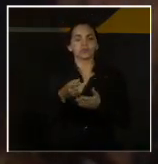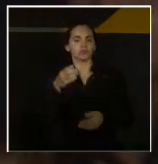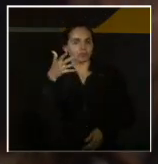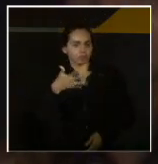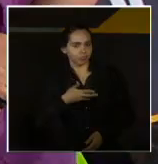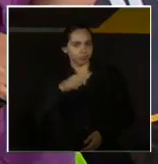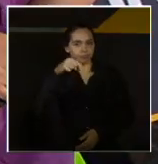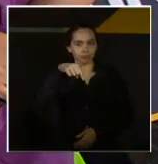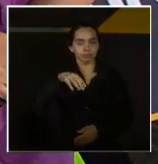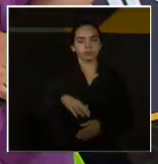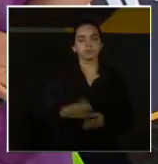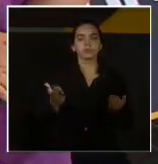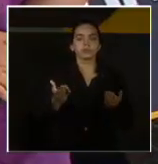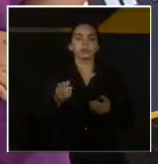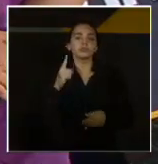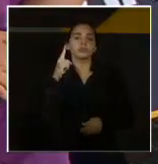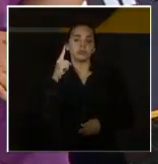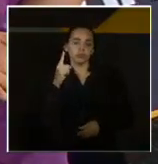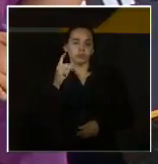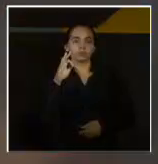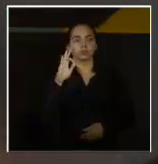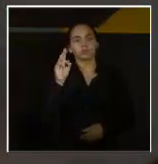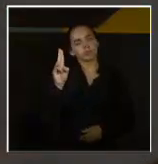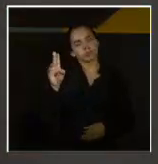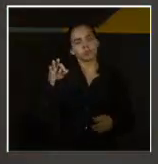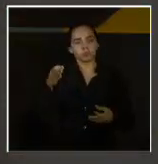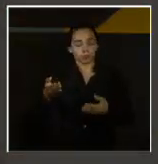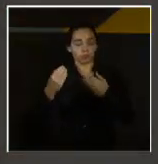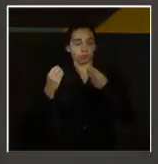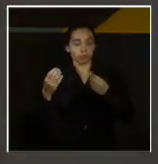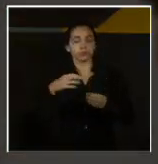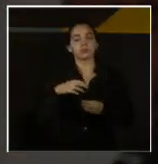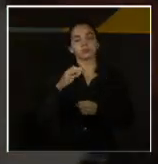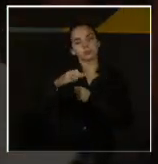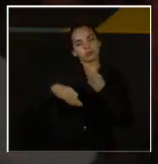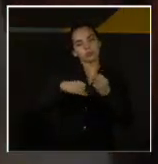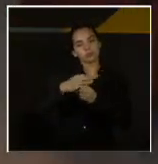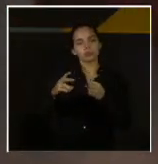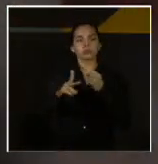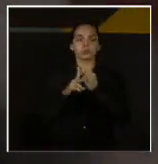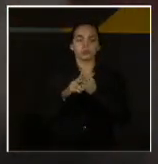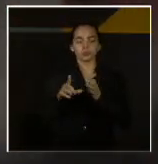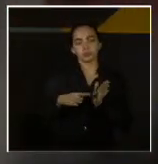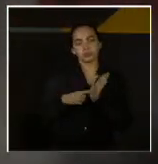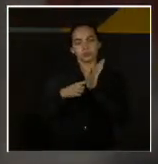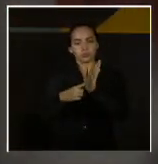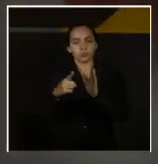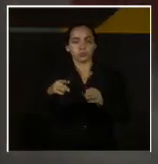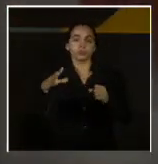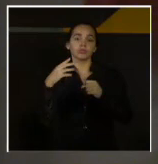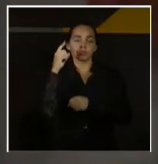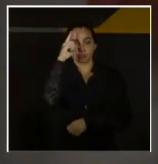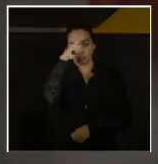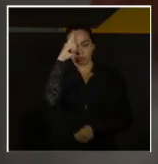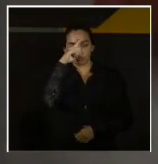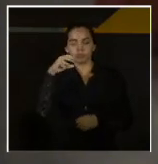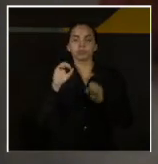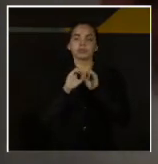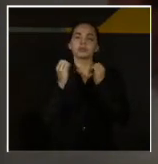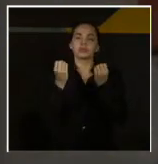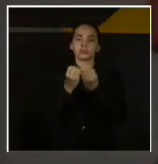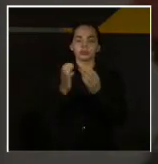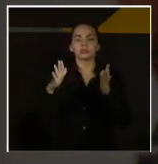existentes y creando un padrón único de beneficiarios de todos los programas, permitiendo además una Contraloría Social Ciudadana con